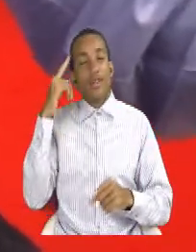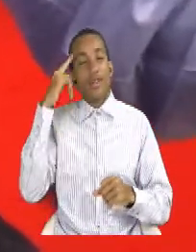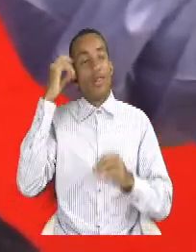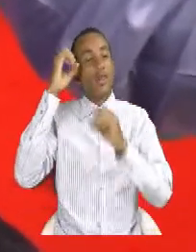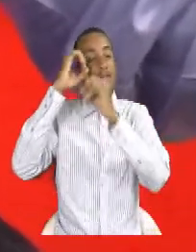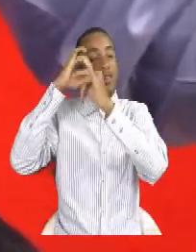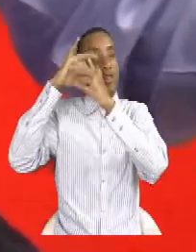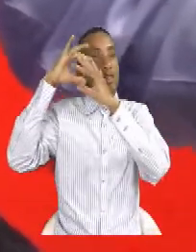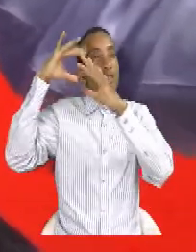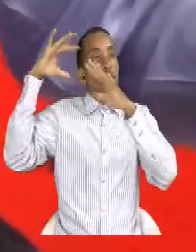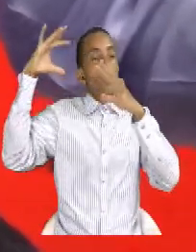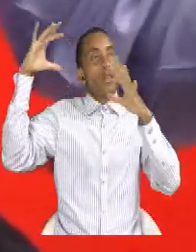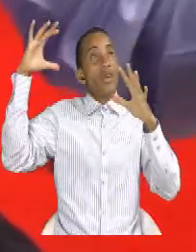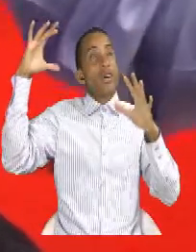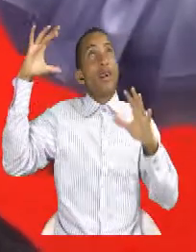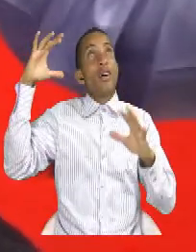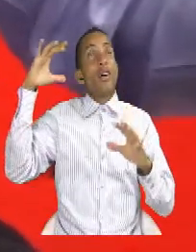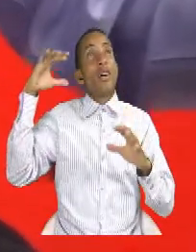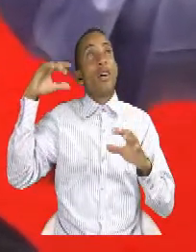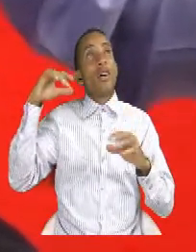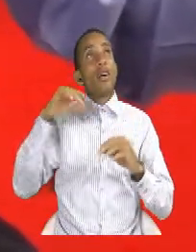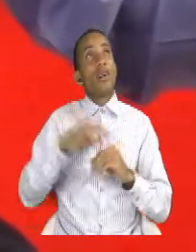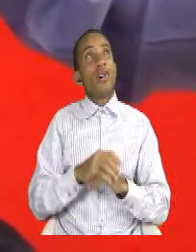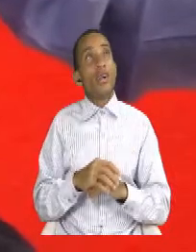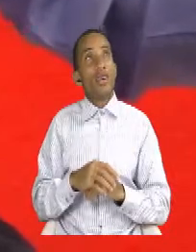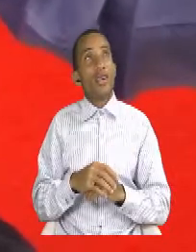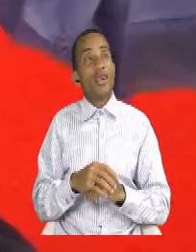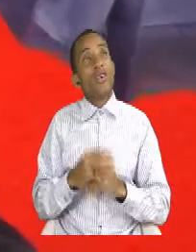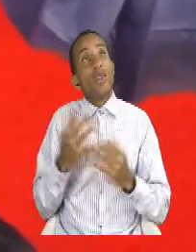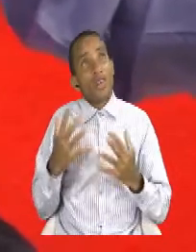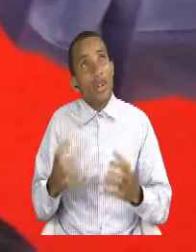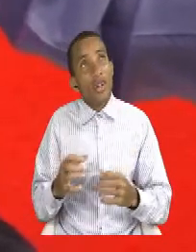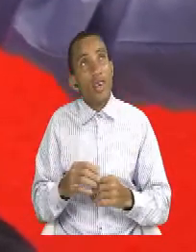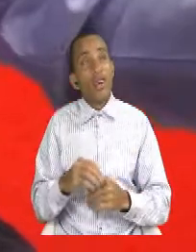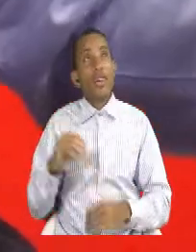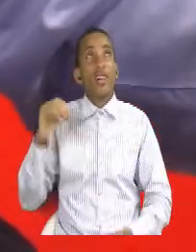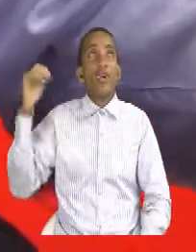solo intentar ver el